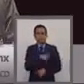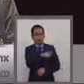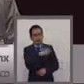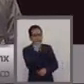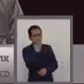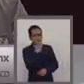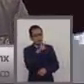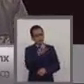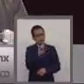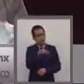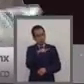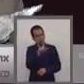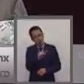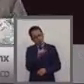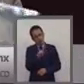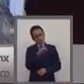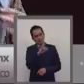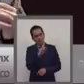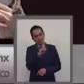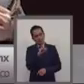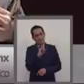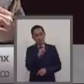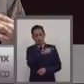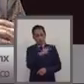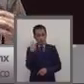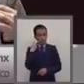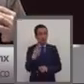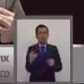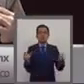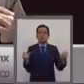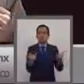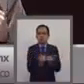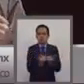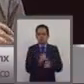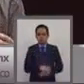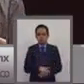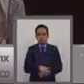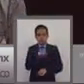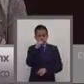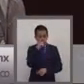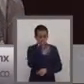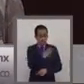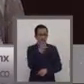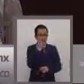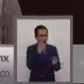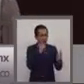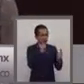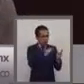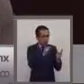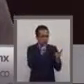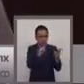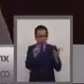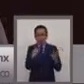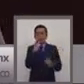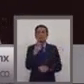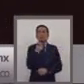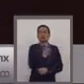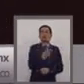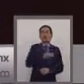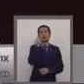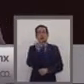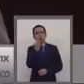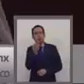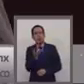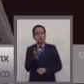primaria Leona Vicario en Puebla. Son algunos de los ejemplos de las escuelas al 100 que se anunció aquí con bombo y